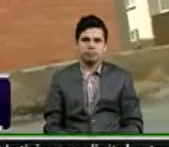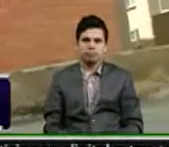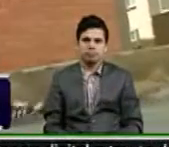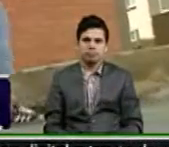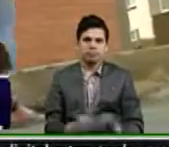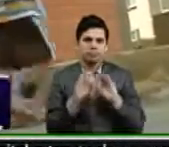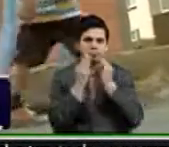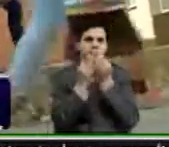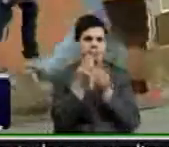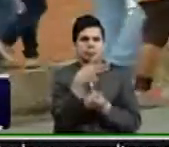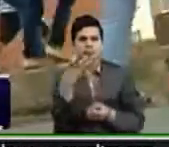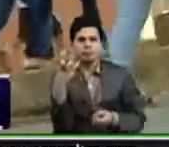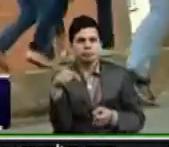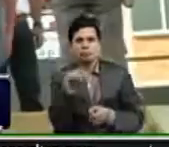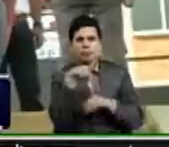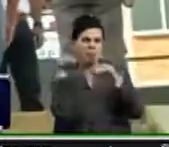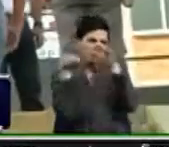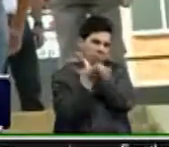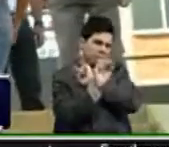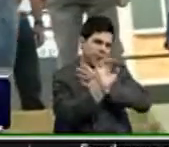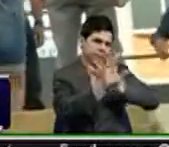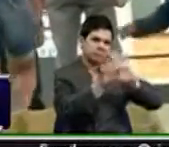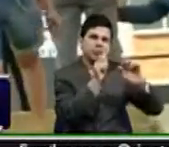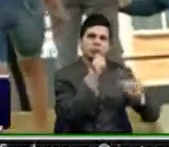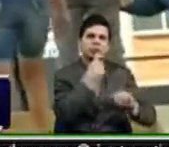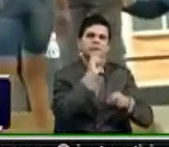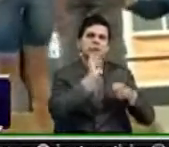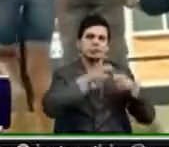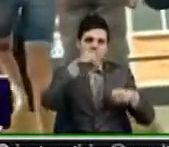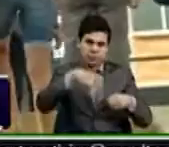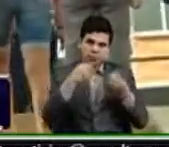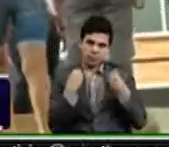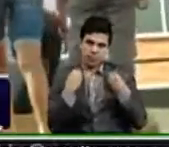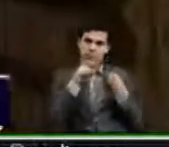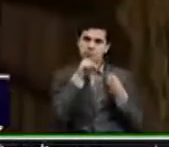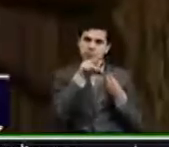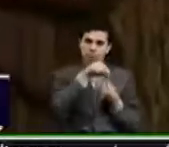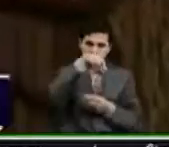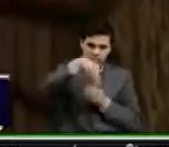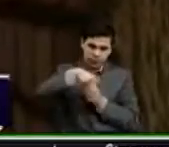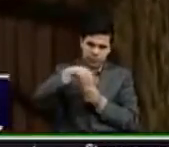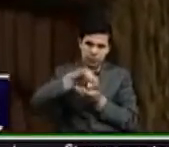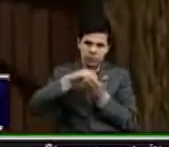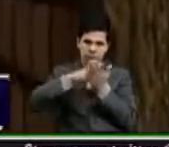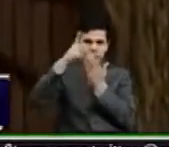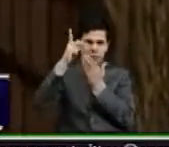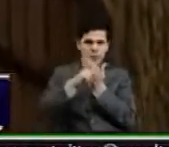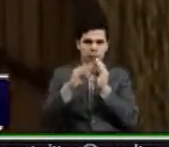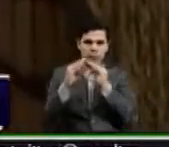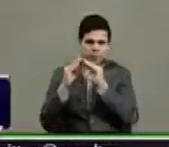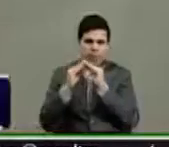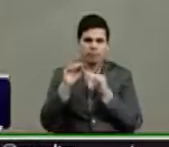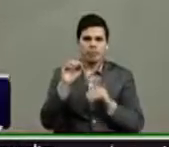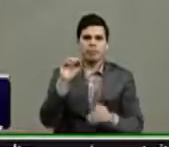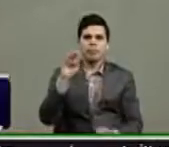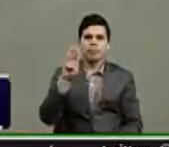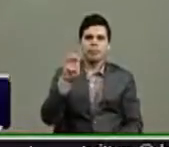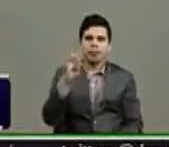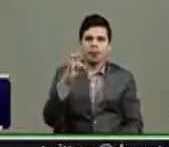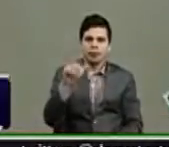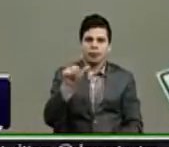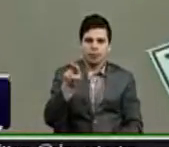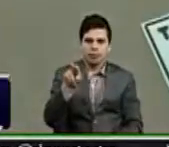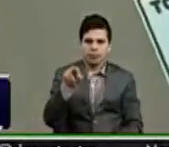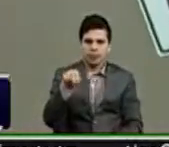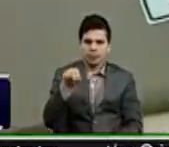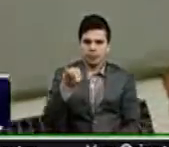300 familias víctimas del desplazamiento en Colombia y que residen en Bucaramanga son las beneficiarias del proyecto de vivienda Alto de Betania, ubicado